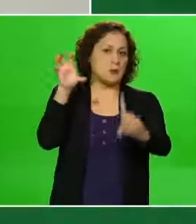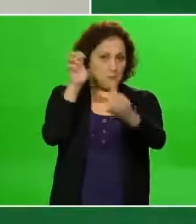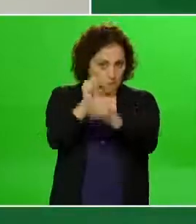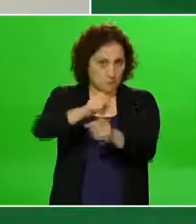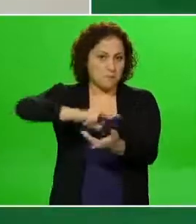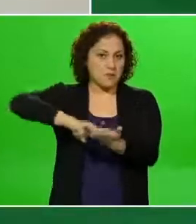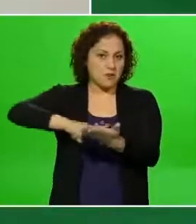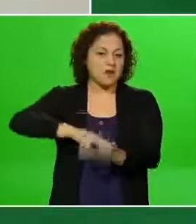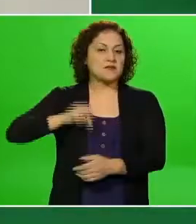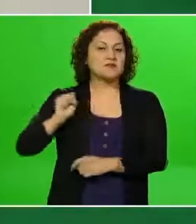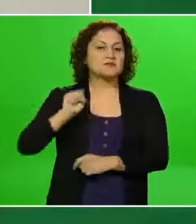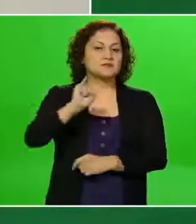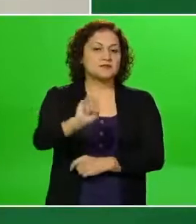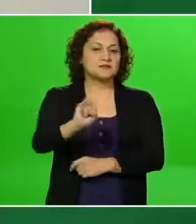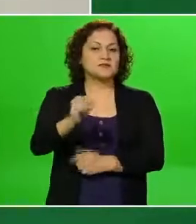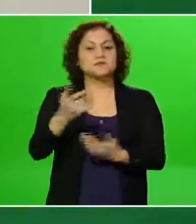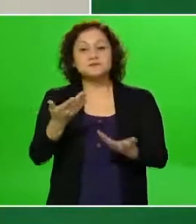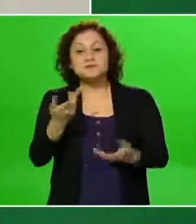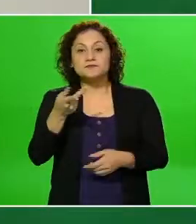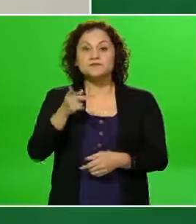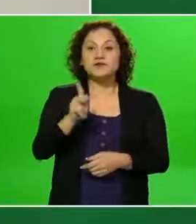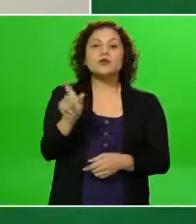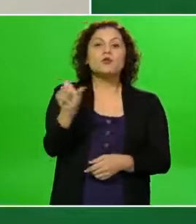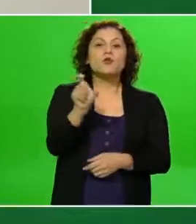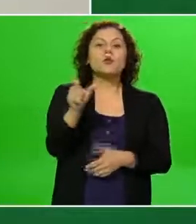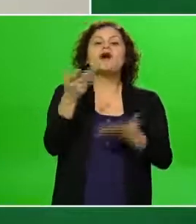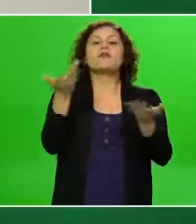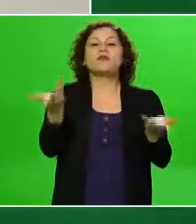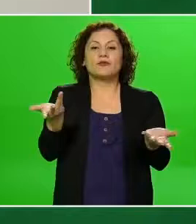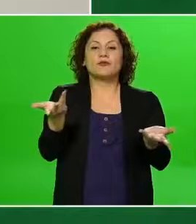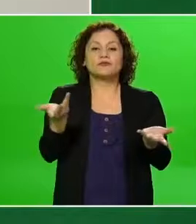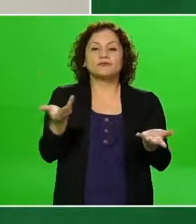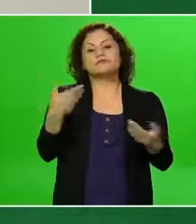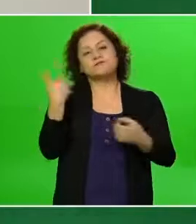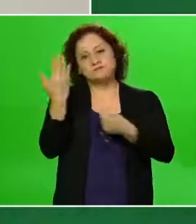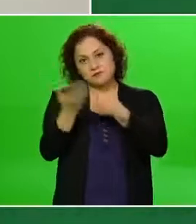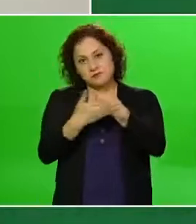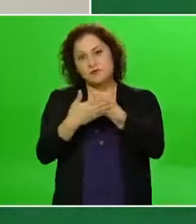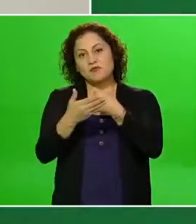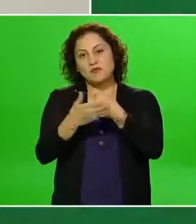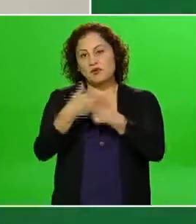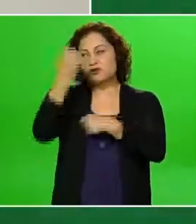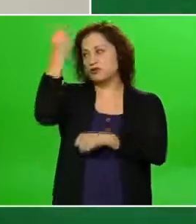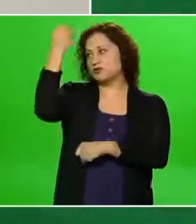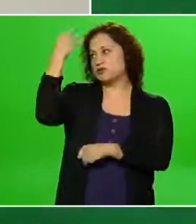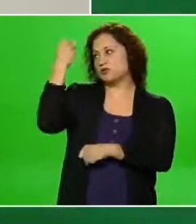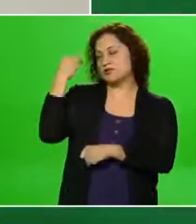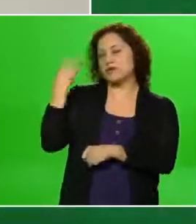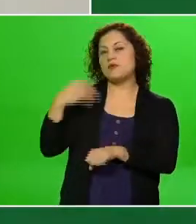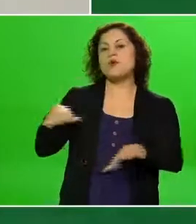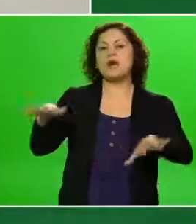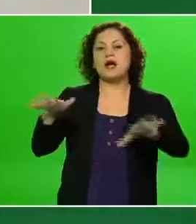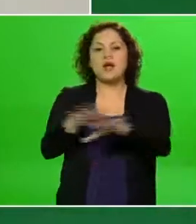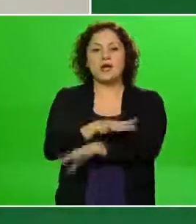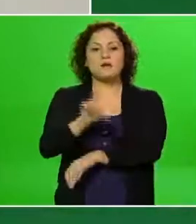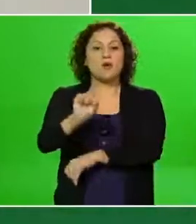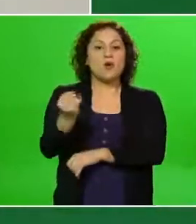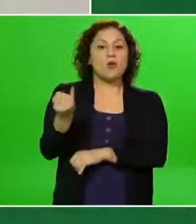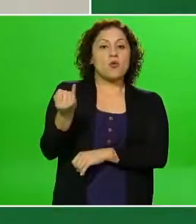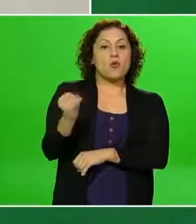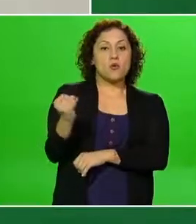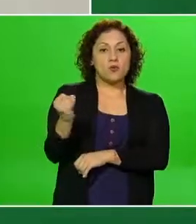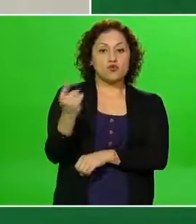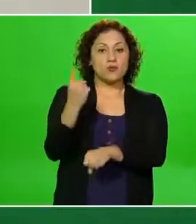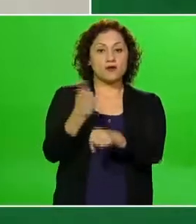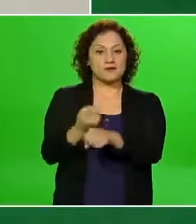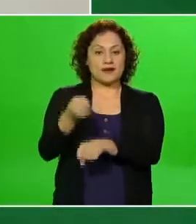eso obviamente lo sabremos cuando actualicemos el semáforo de riesgo epidémico la primera semana de junio, y ahí es